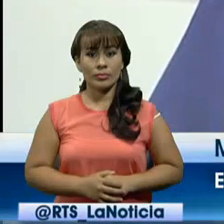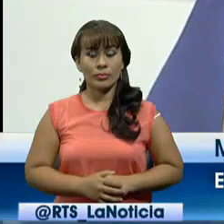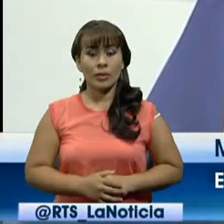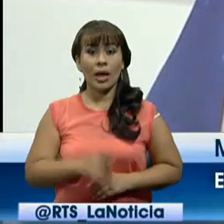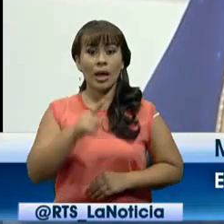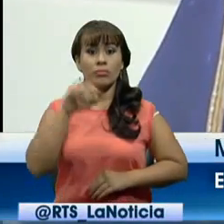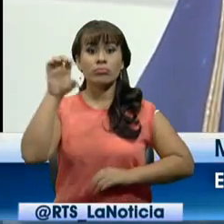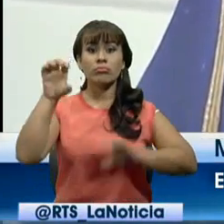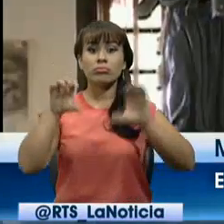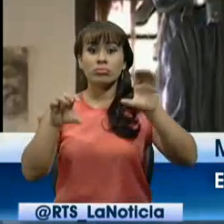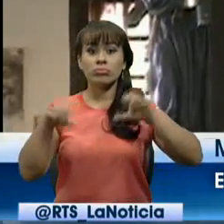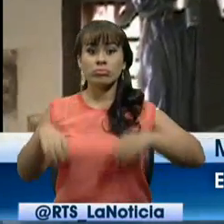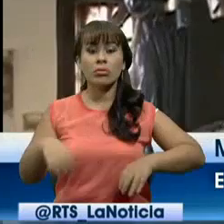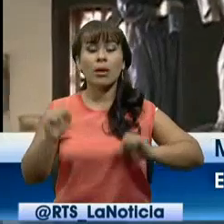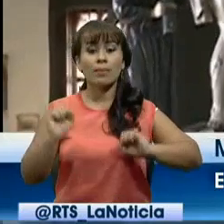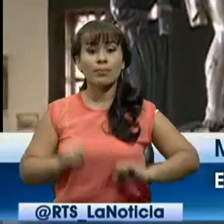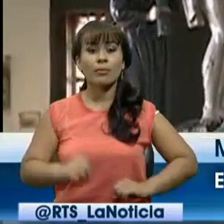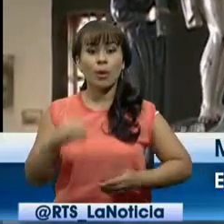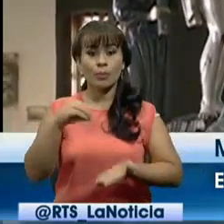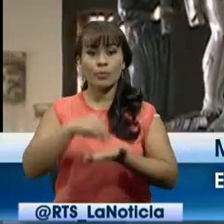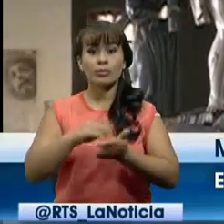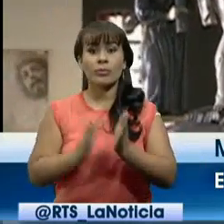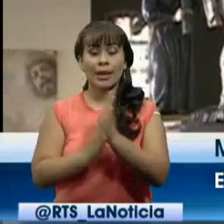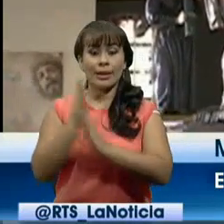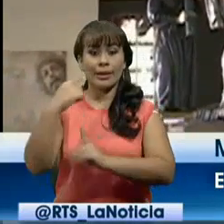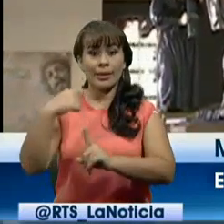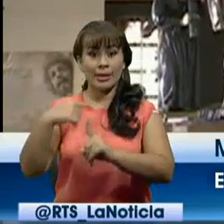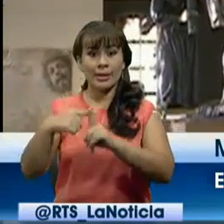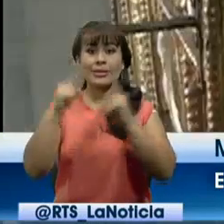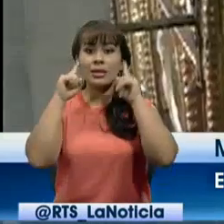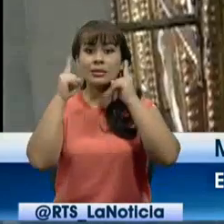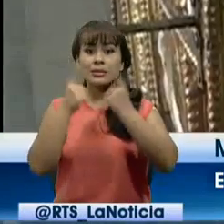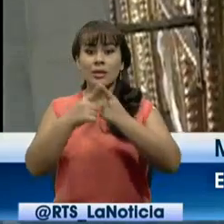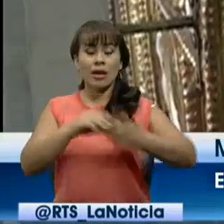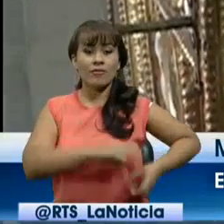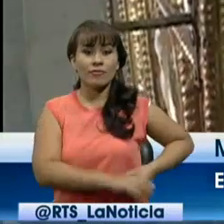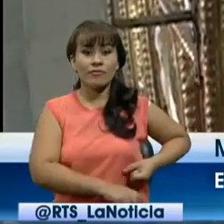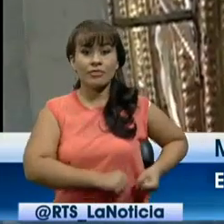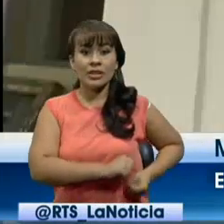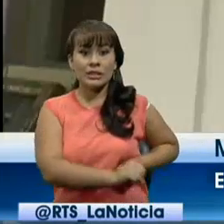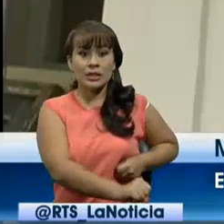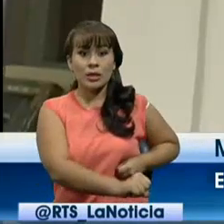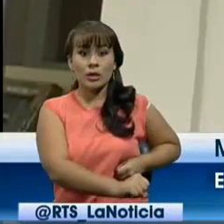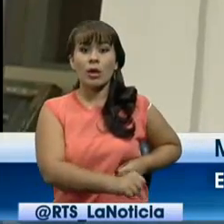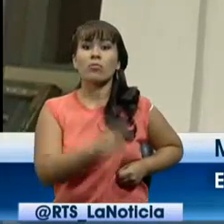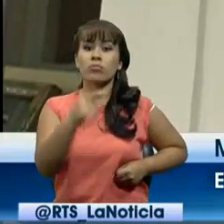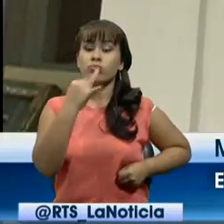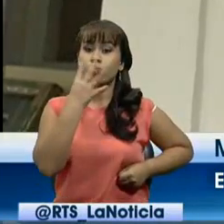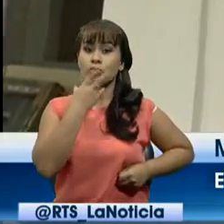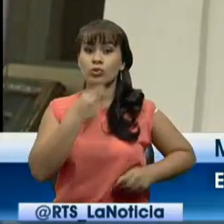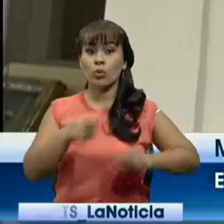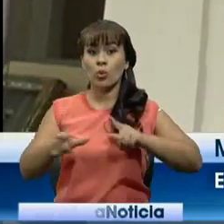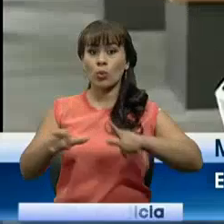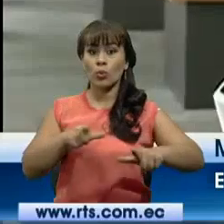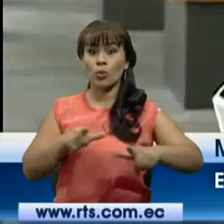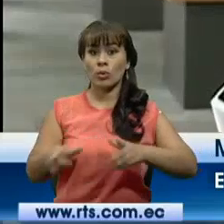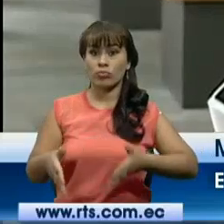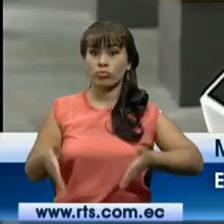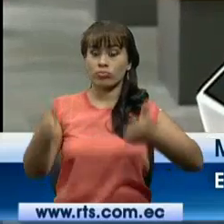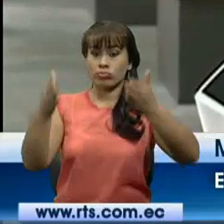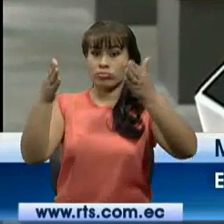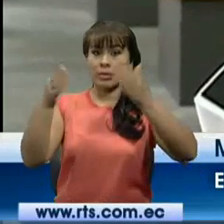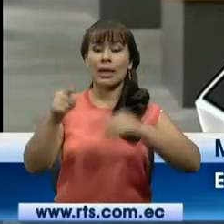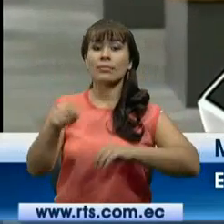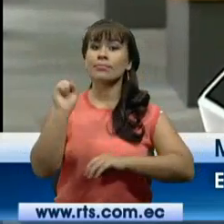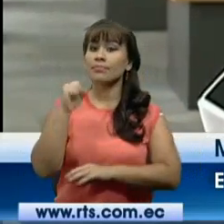el Museo Fray Pedro Rusial, ubicado en el convento de la iglesia de San Francisco, alberga una riqueza religiosa incomparable. Aquí van a